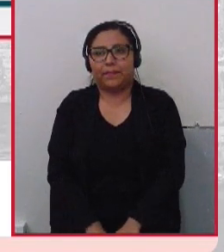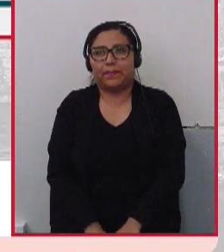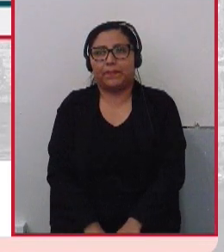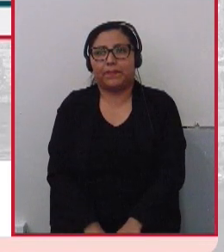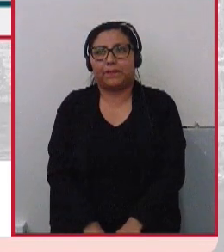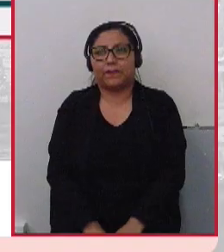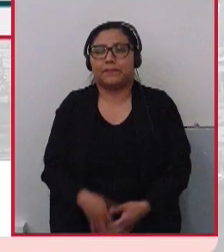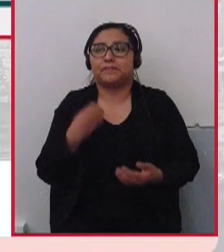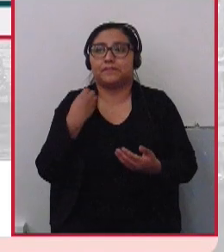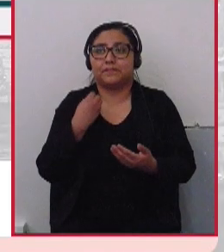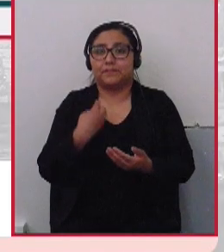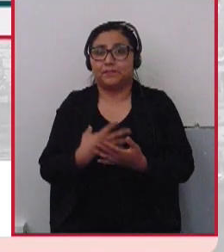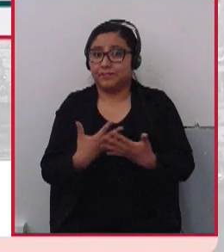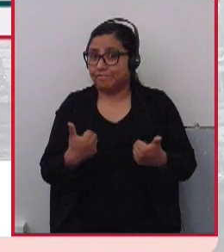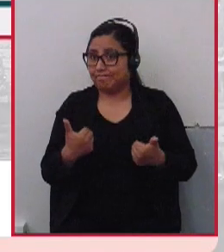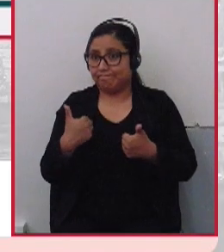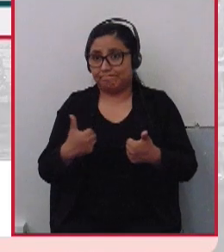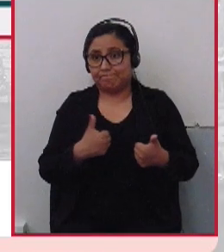Bien.